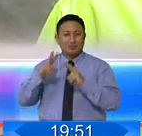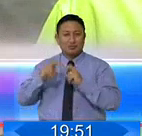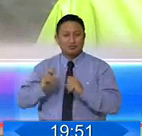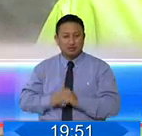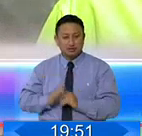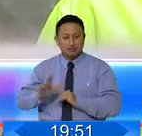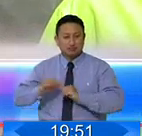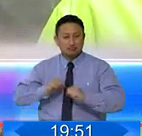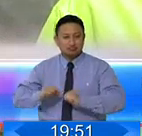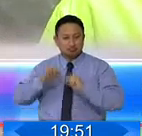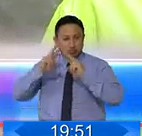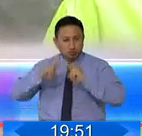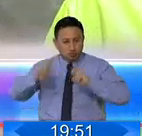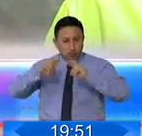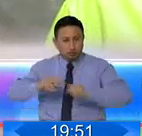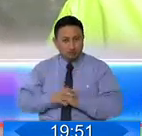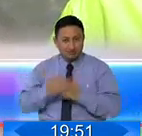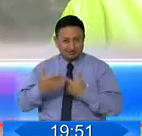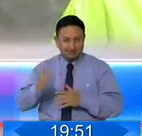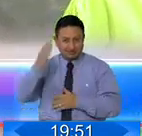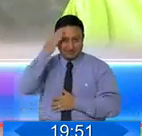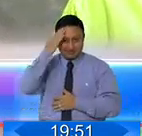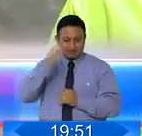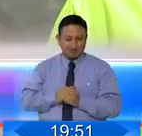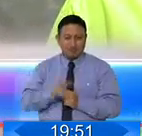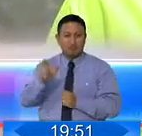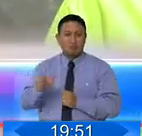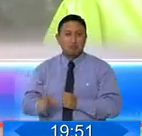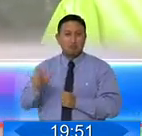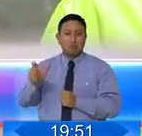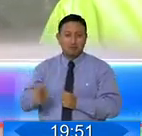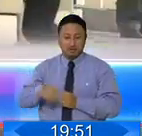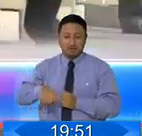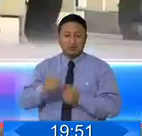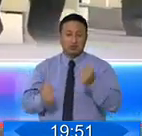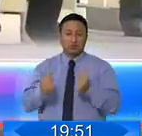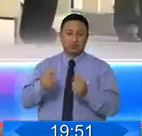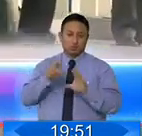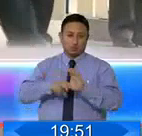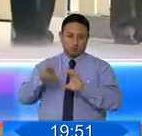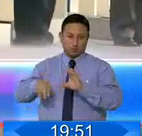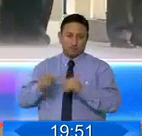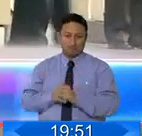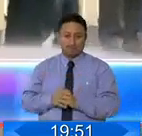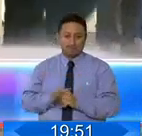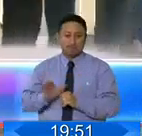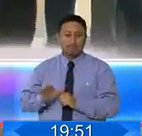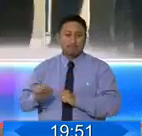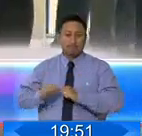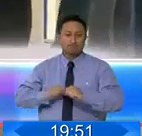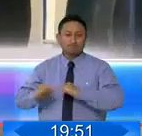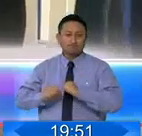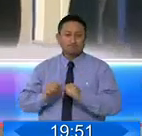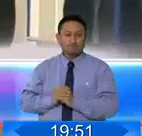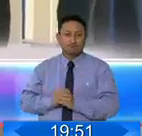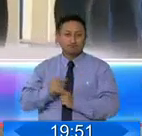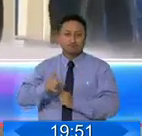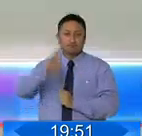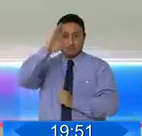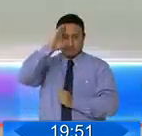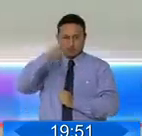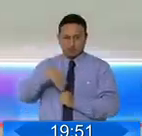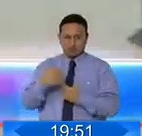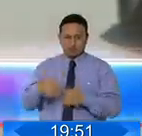investigaciones, a trabajos de inteligencia, se logra identificar los ocupantes de estos vehículos. El accionar violento como que espanta a los propios